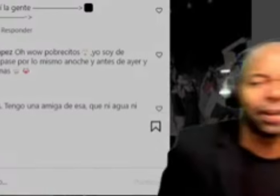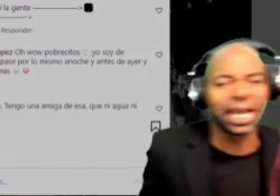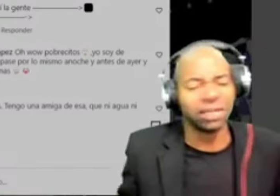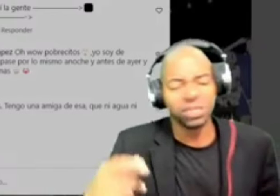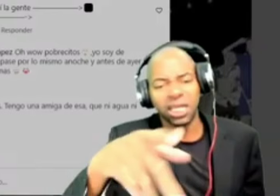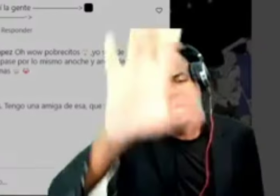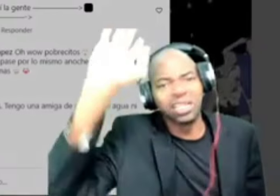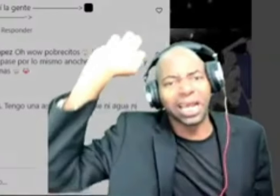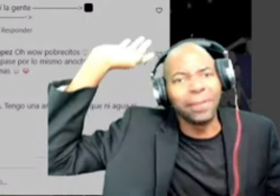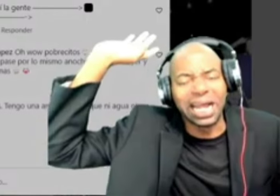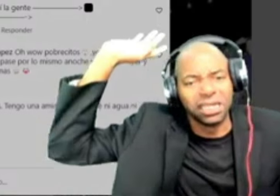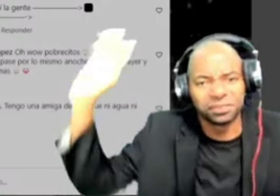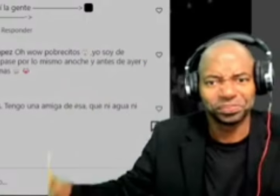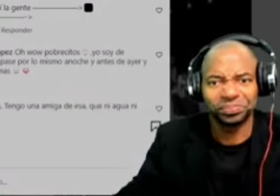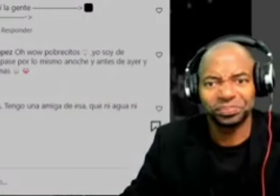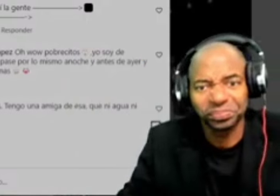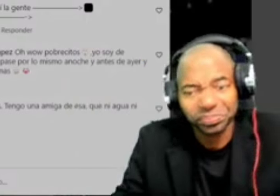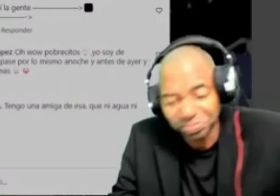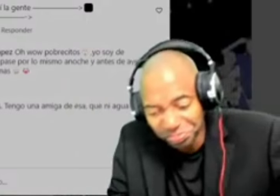Mira, mira, mira, esa es la mal.